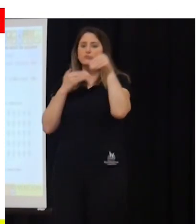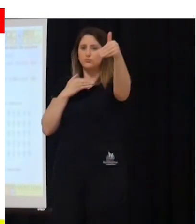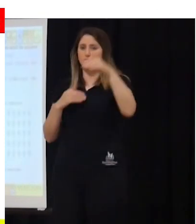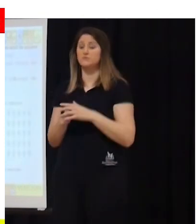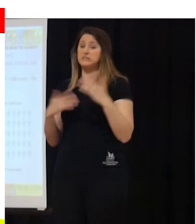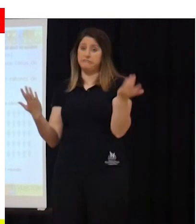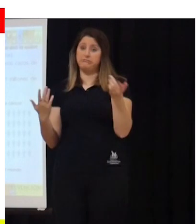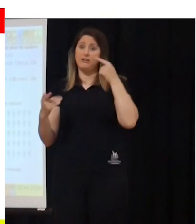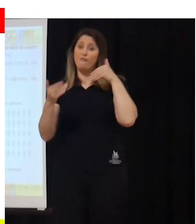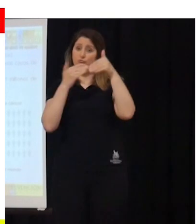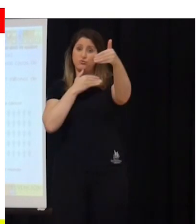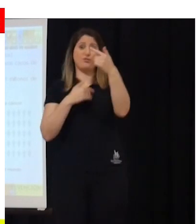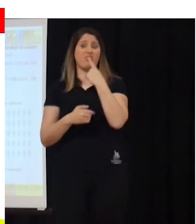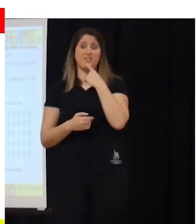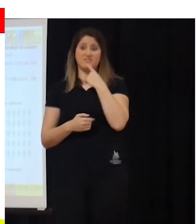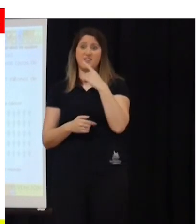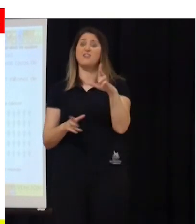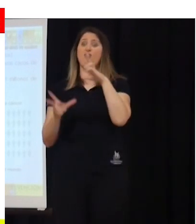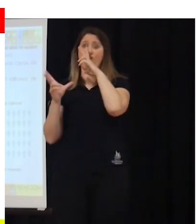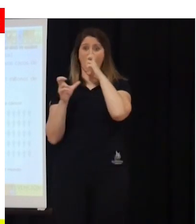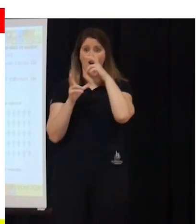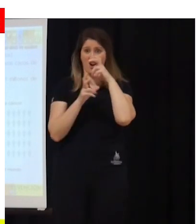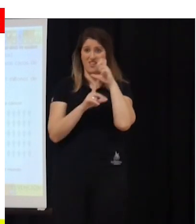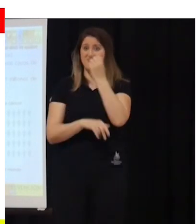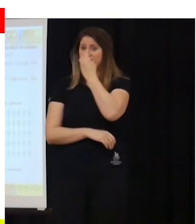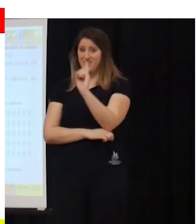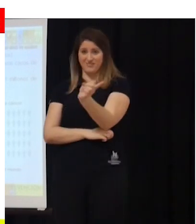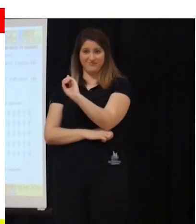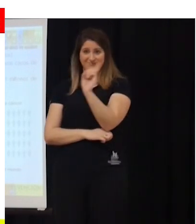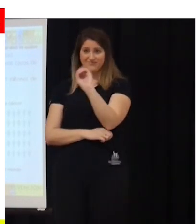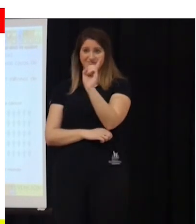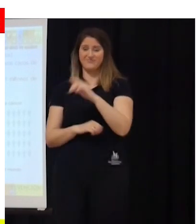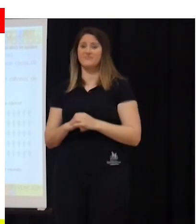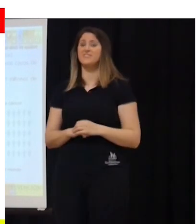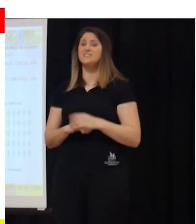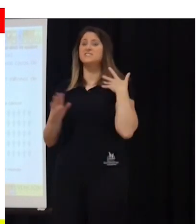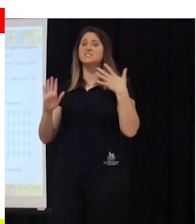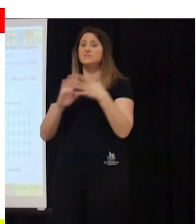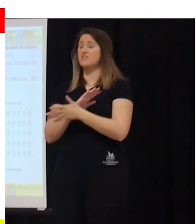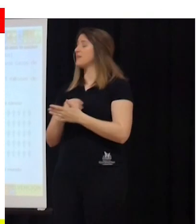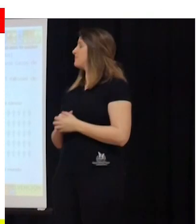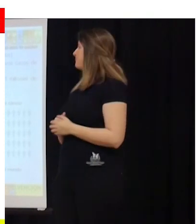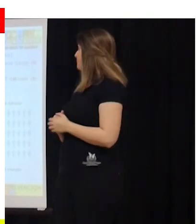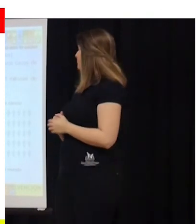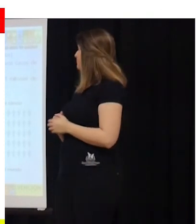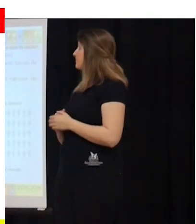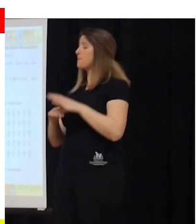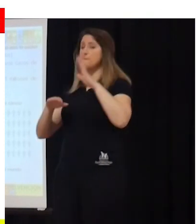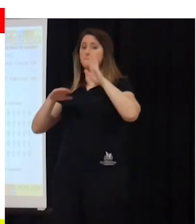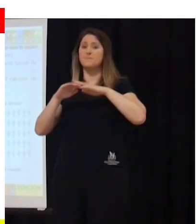el futuro no pinta bien, pintan bastos, que dicen en mi pueblo. Se supone que